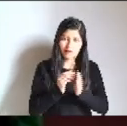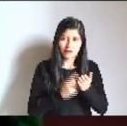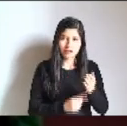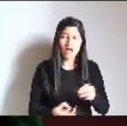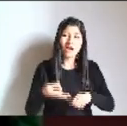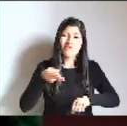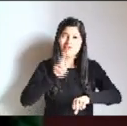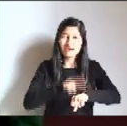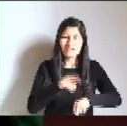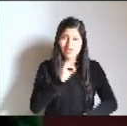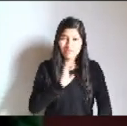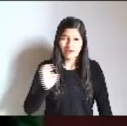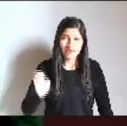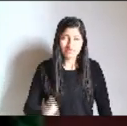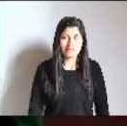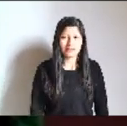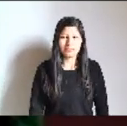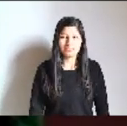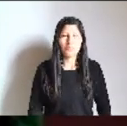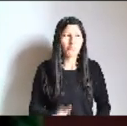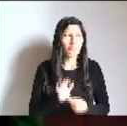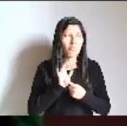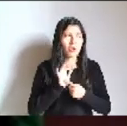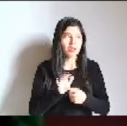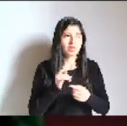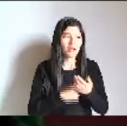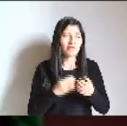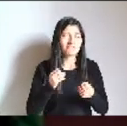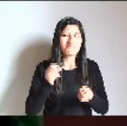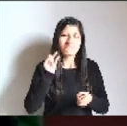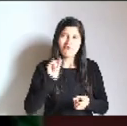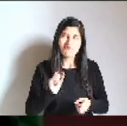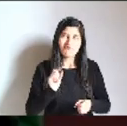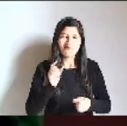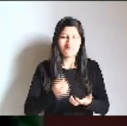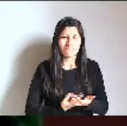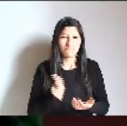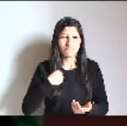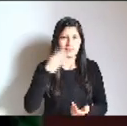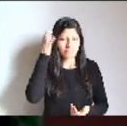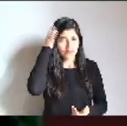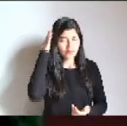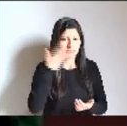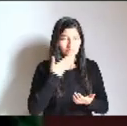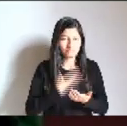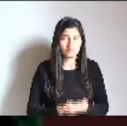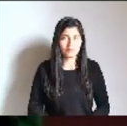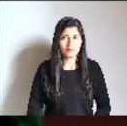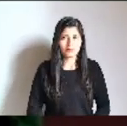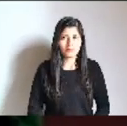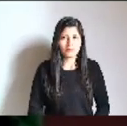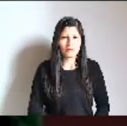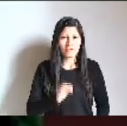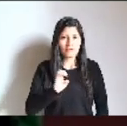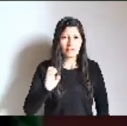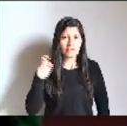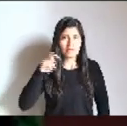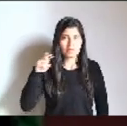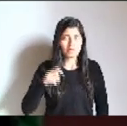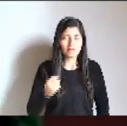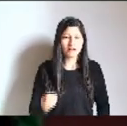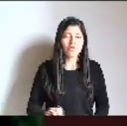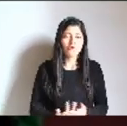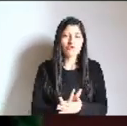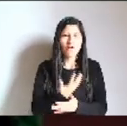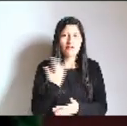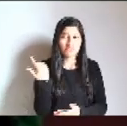les aumente la fe muestra un aspecto que pocas veces lo tomamos en cuenta. La fe debe